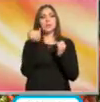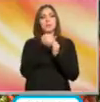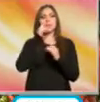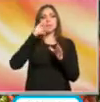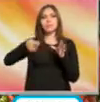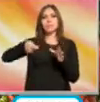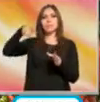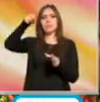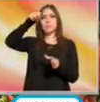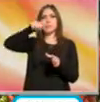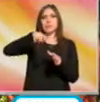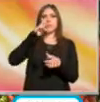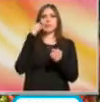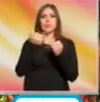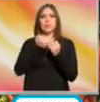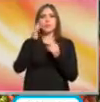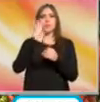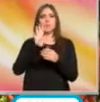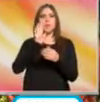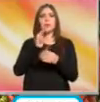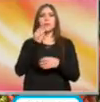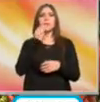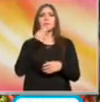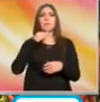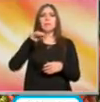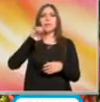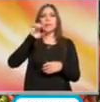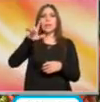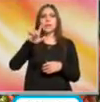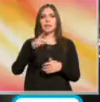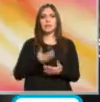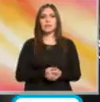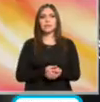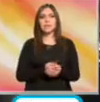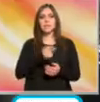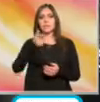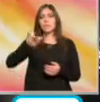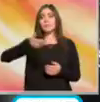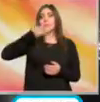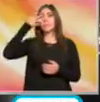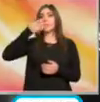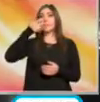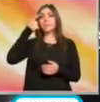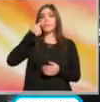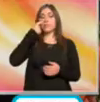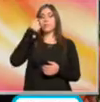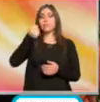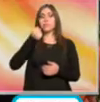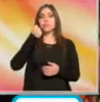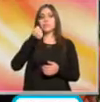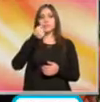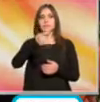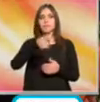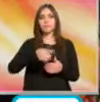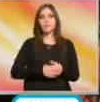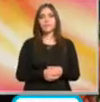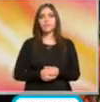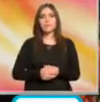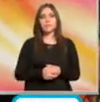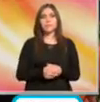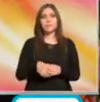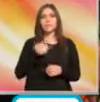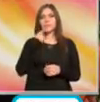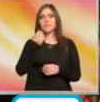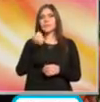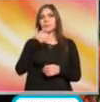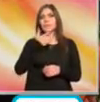alcanza a ver? Ah, mira. Sí, que es justamente como miel. Es como miel. Voy a llorar y no porque sea mitad de semana, es por lo ¿De picante. quién